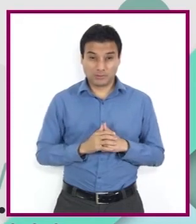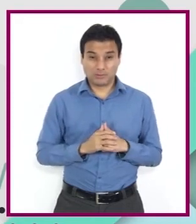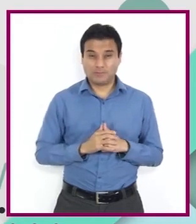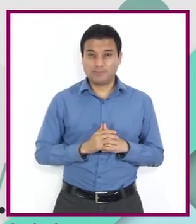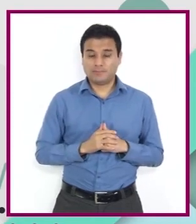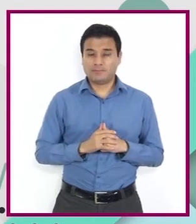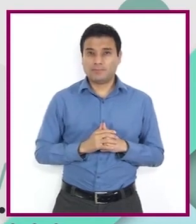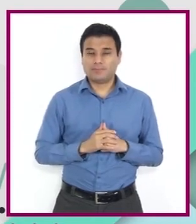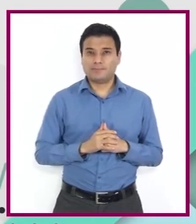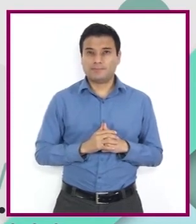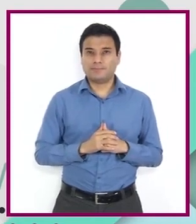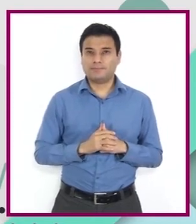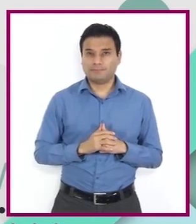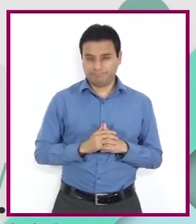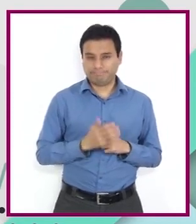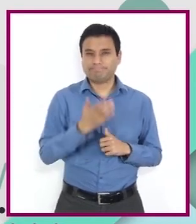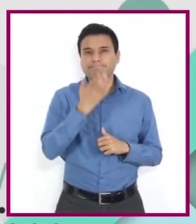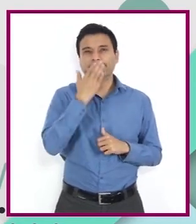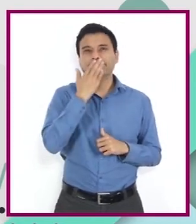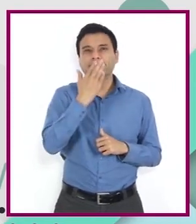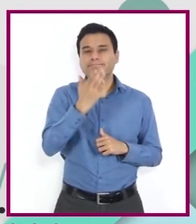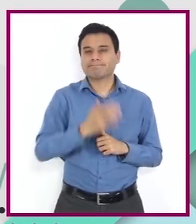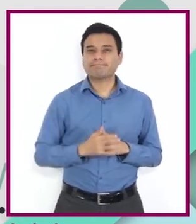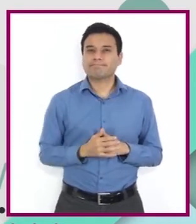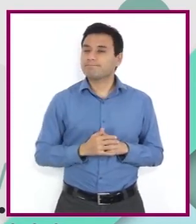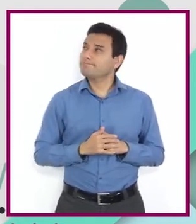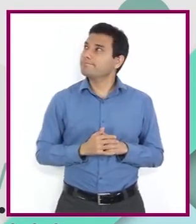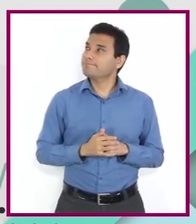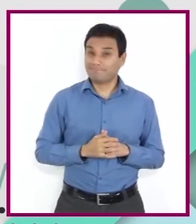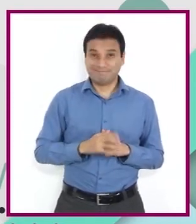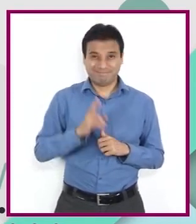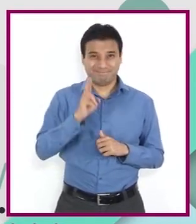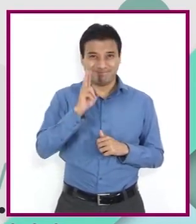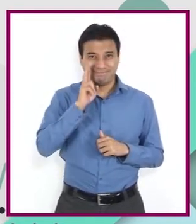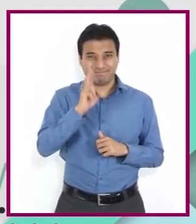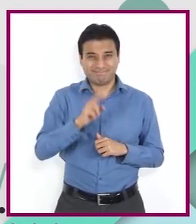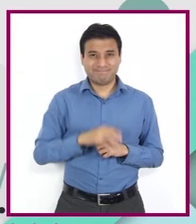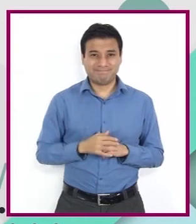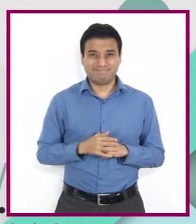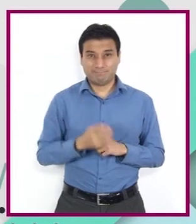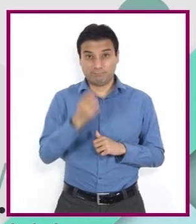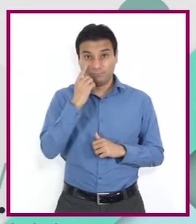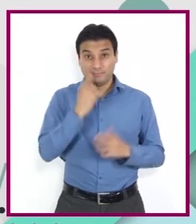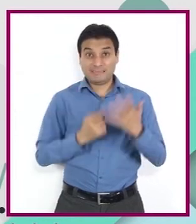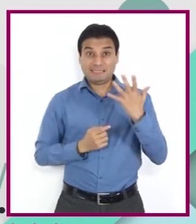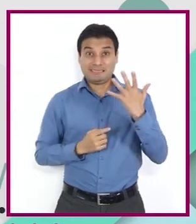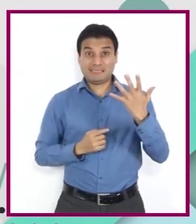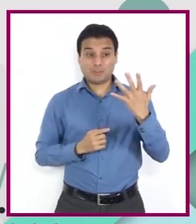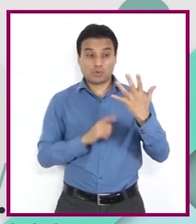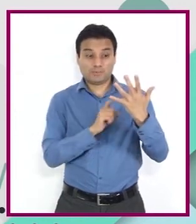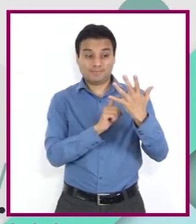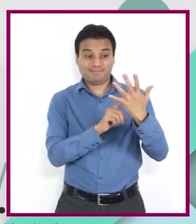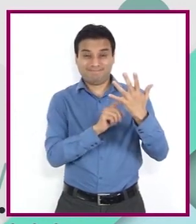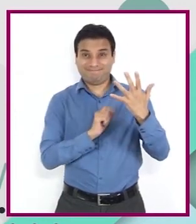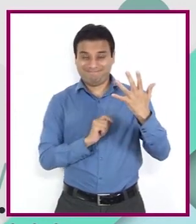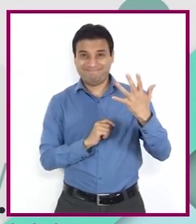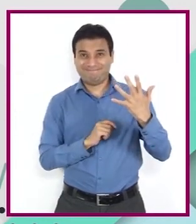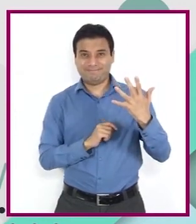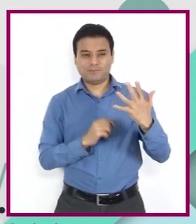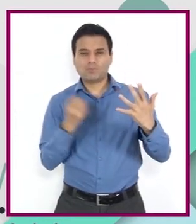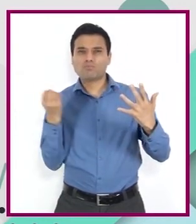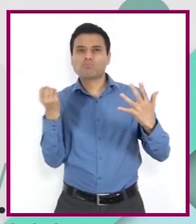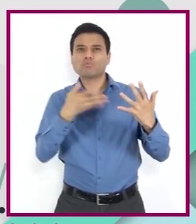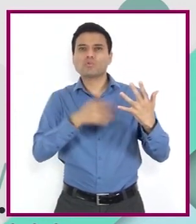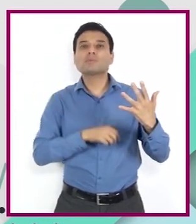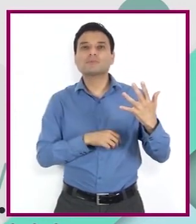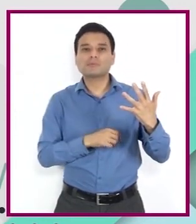B? Muy bien, como pudieron darse cuenta, la primera cantidad de la magnitud A se